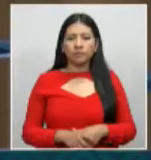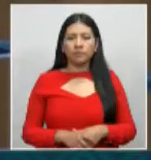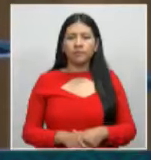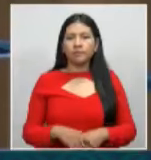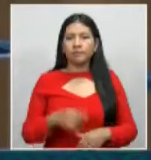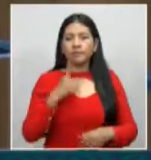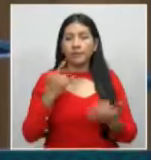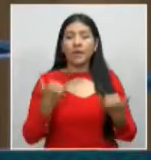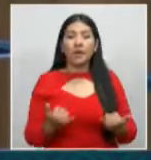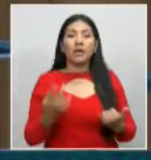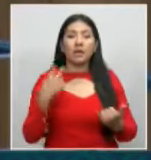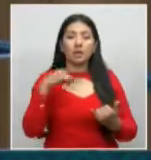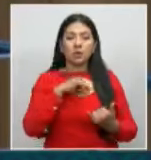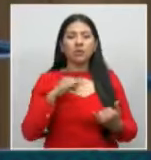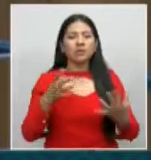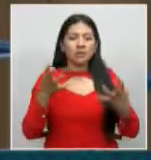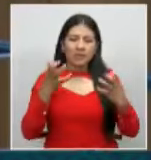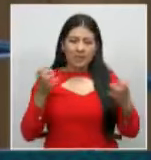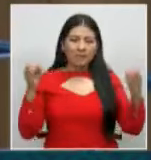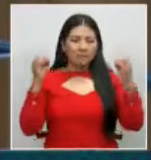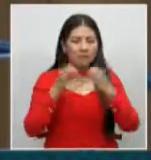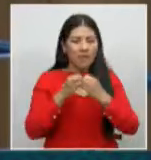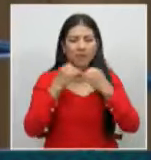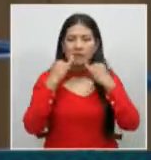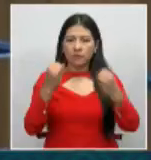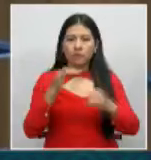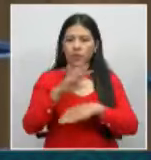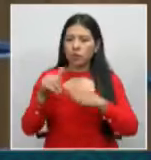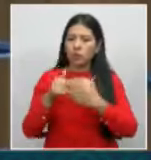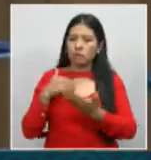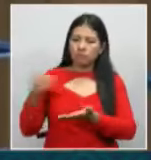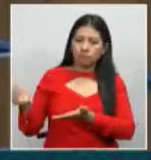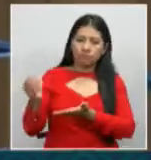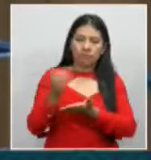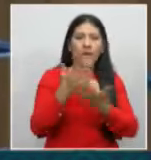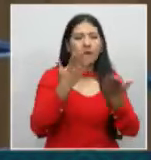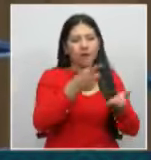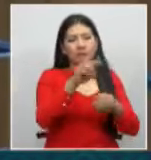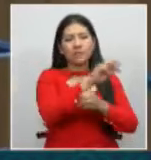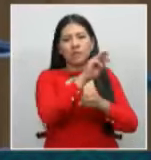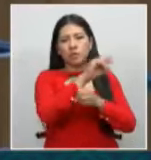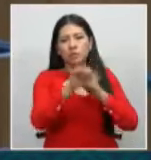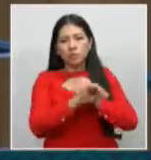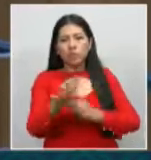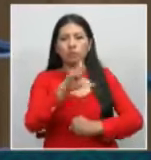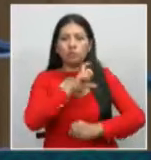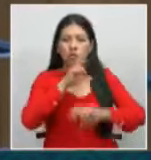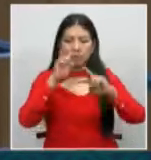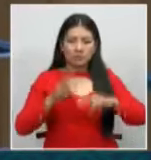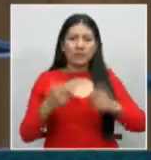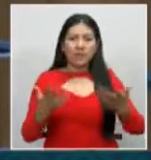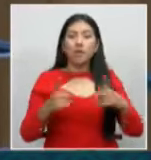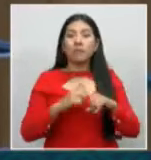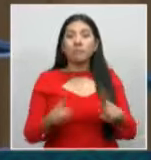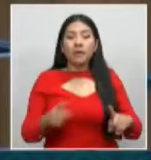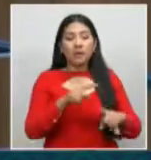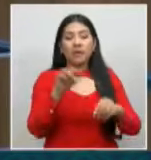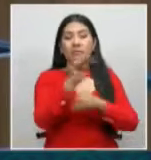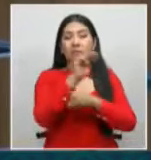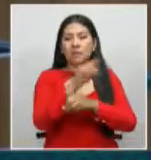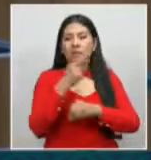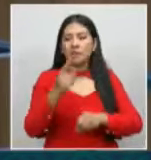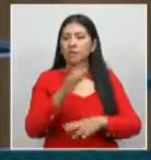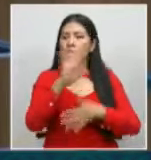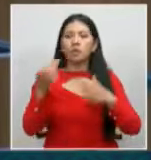Quisiéramos dar bastante información que ha ido recolectando el Ministerio Público, la Policía Boliviana. Sin embargo, el Ministerio Público ha presentado los